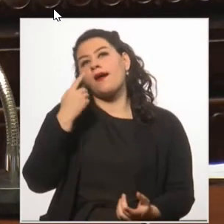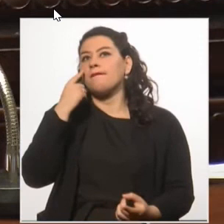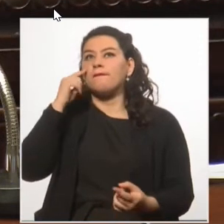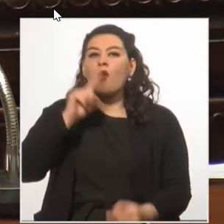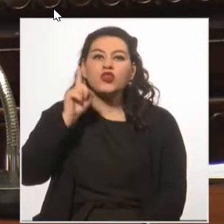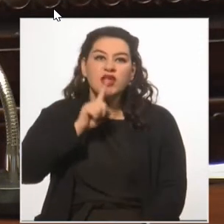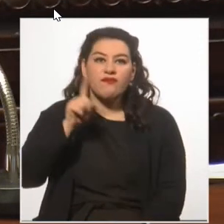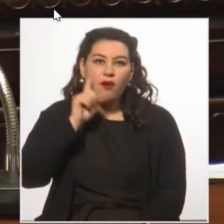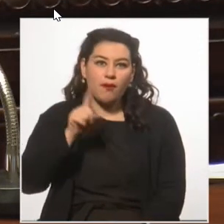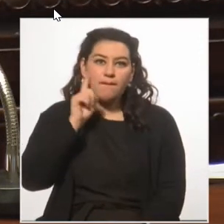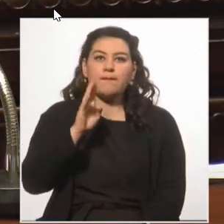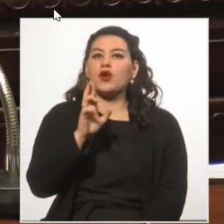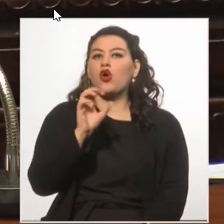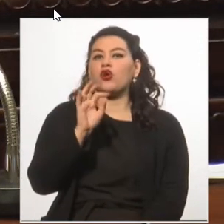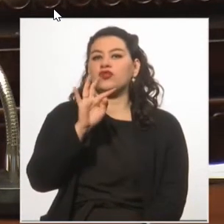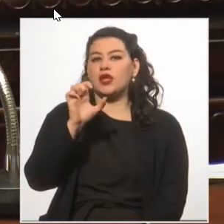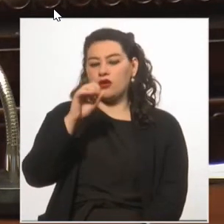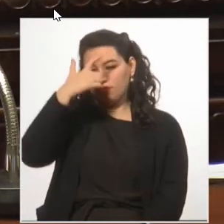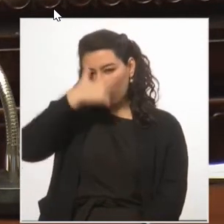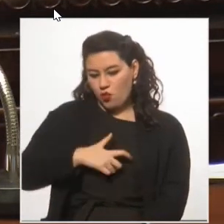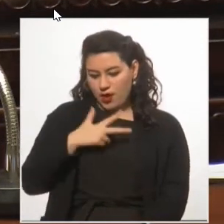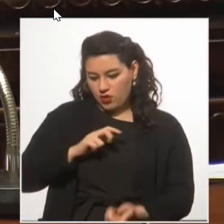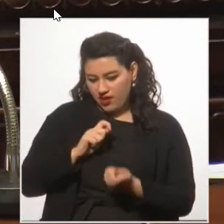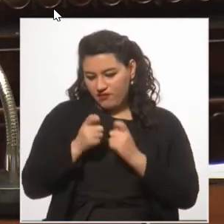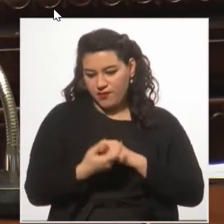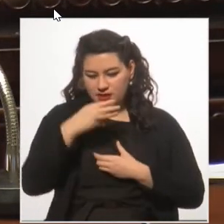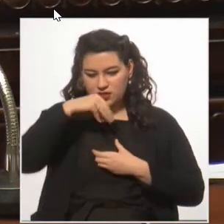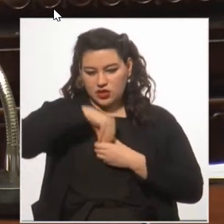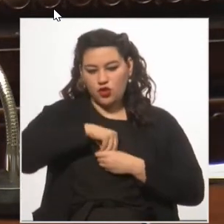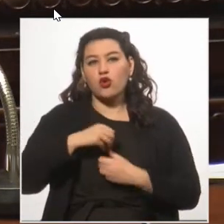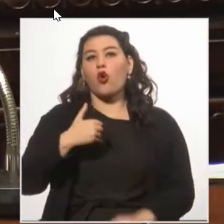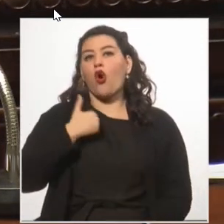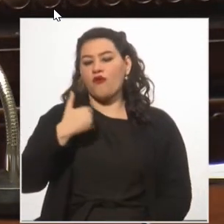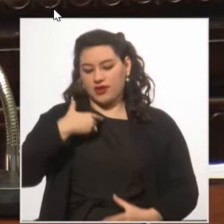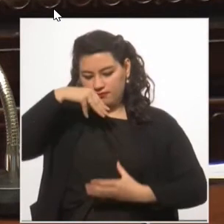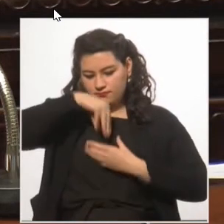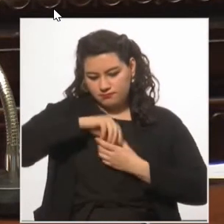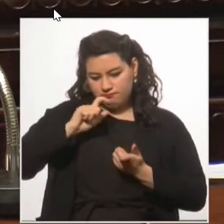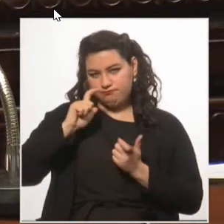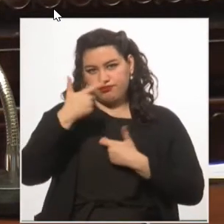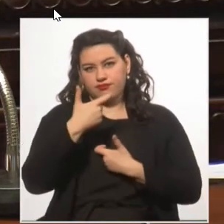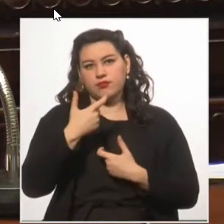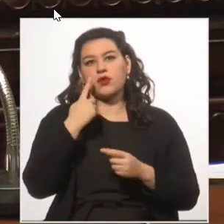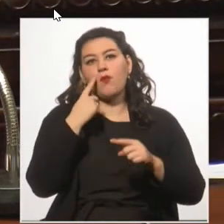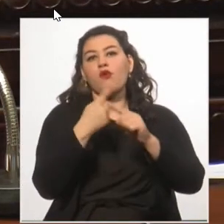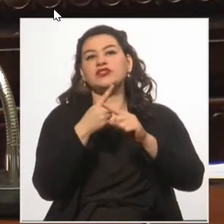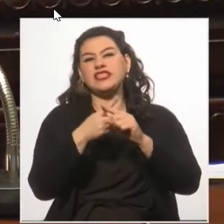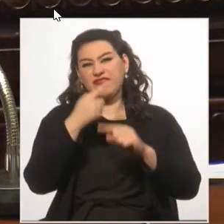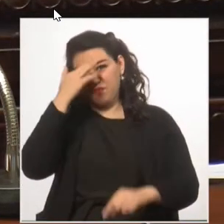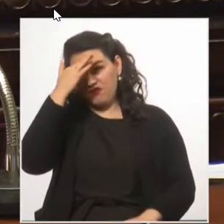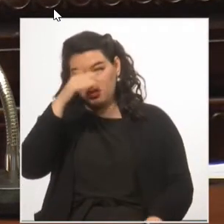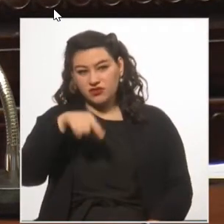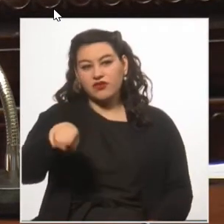apunta a la reforma interior del ser humano, la reforma interna de los jóvenes. Ante el positivismo, Rodó busca